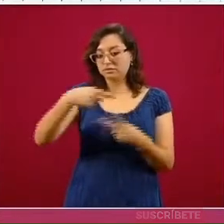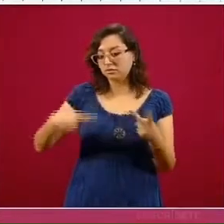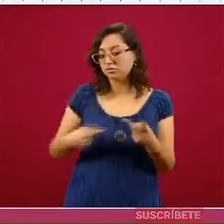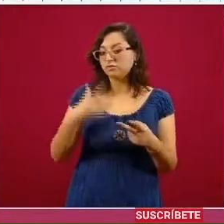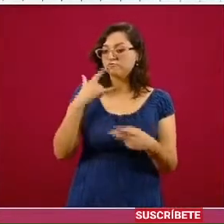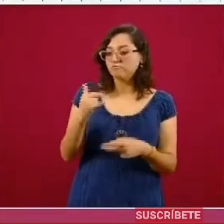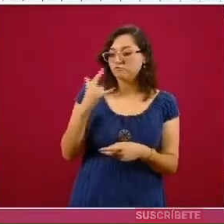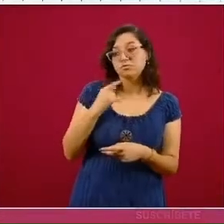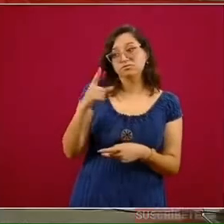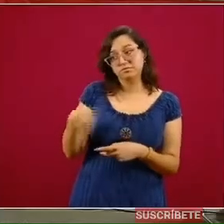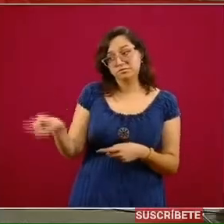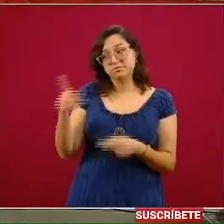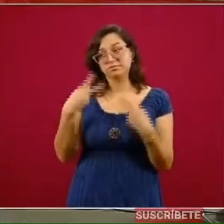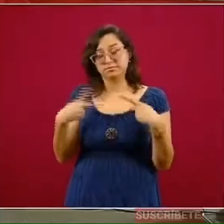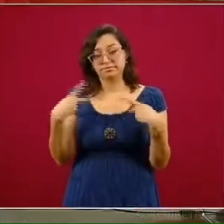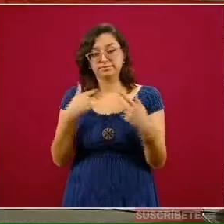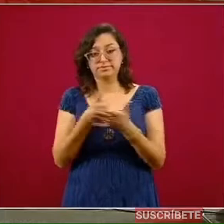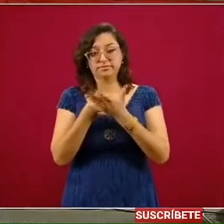ellos. La siguiente.